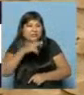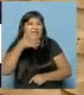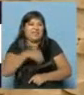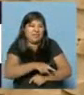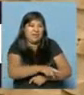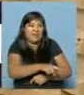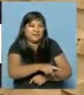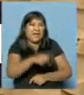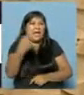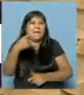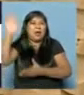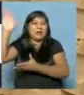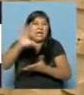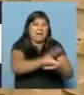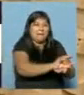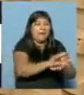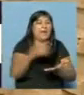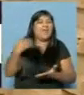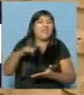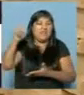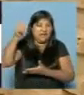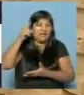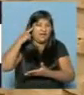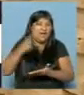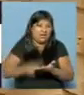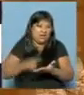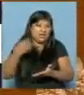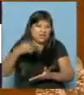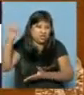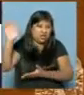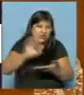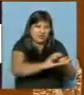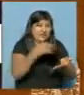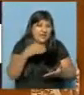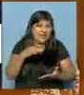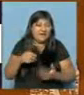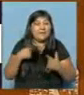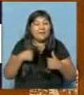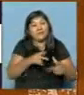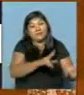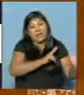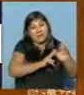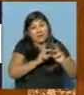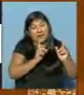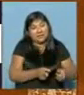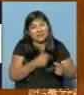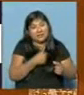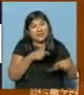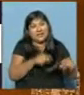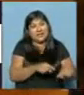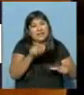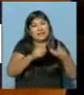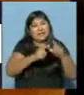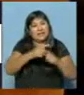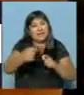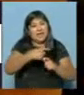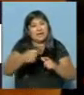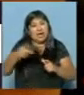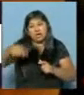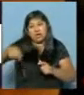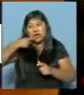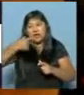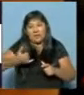cuestión de Estado. Y también me llevo, bueno, la grata noticia o información, digamos, que la demanda del tabaco